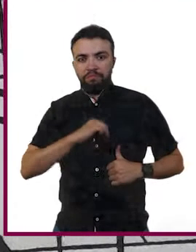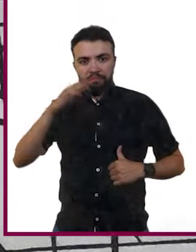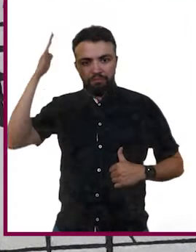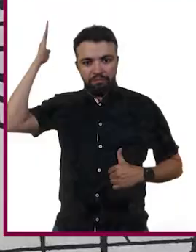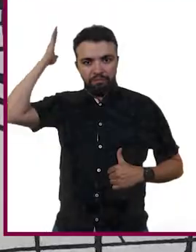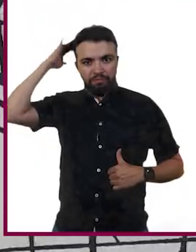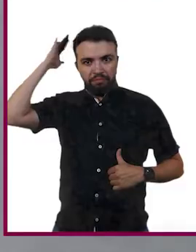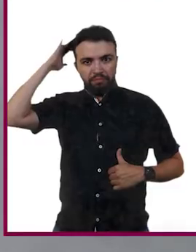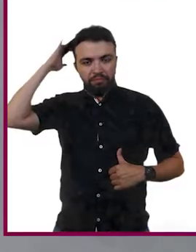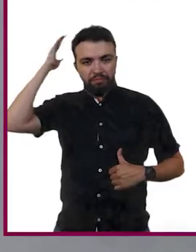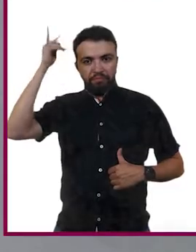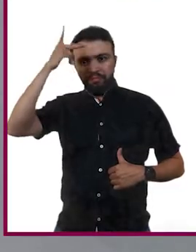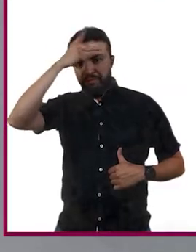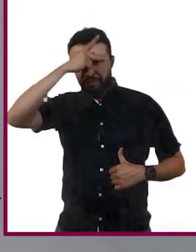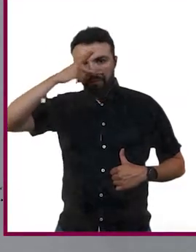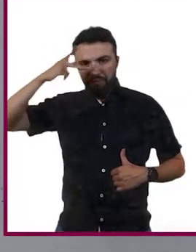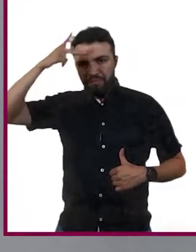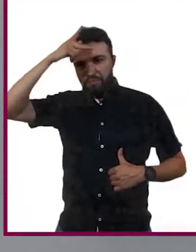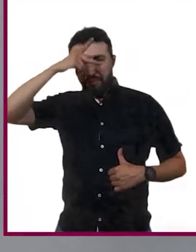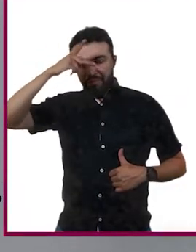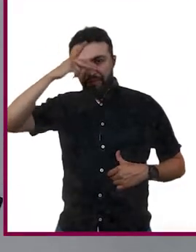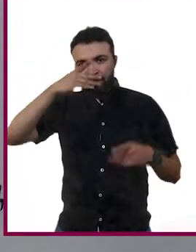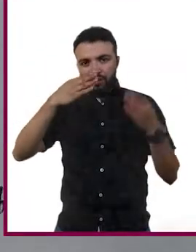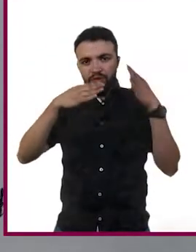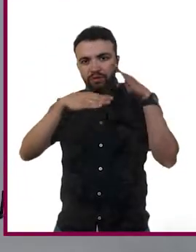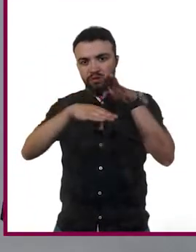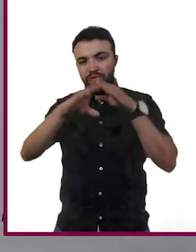cuestiones como pedagógicas de enseñanza de clave